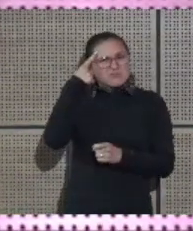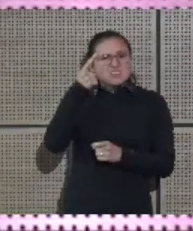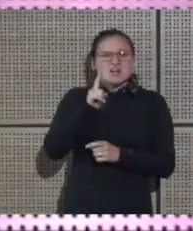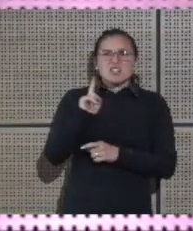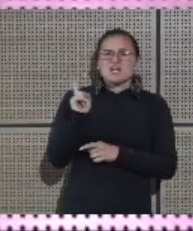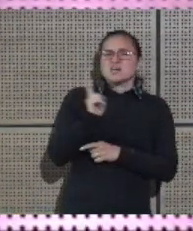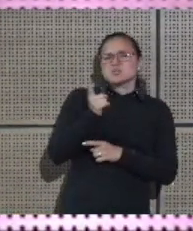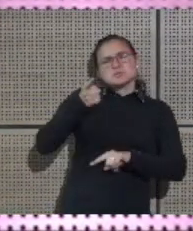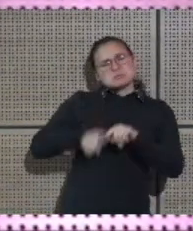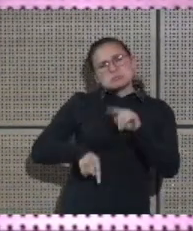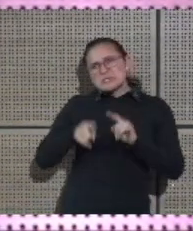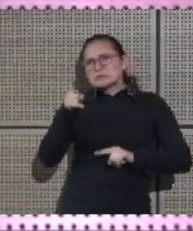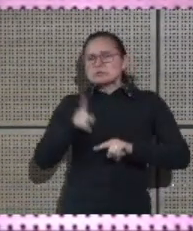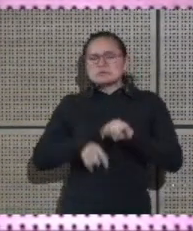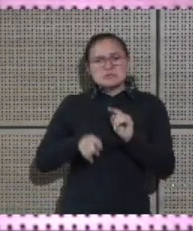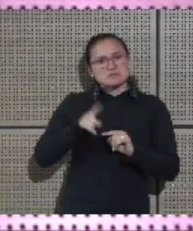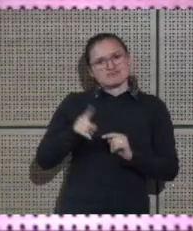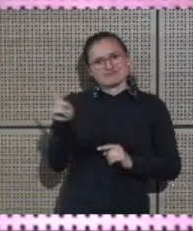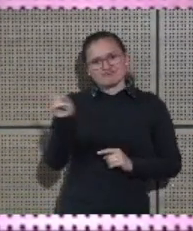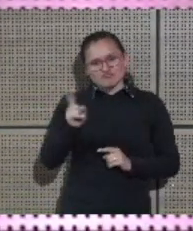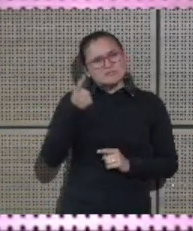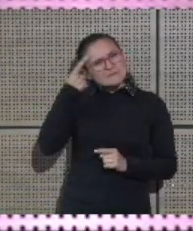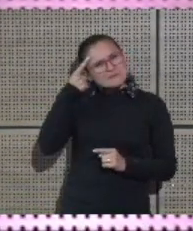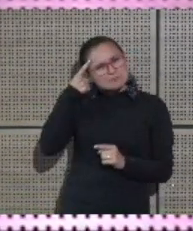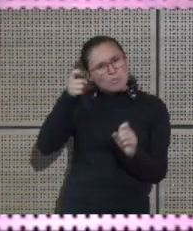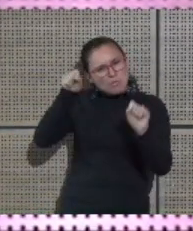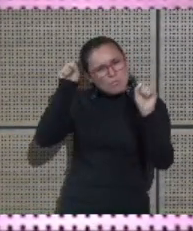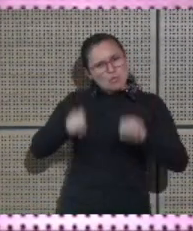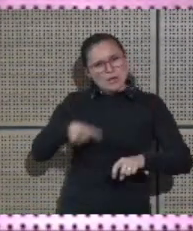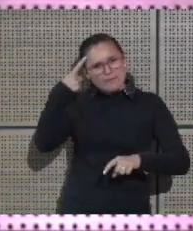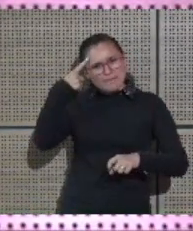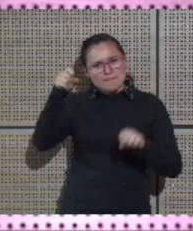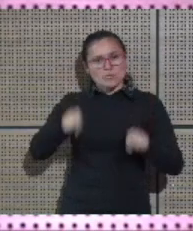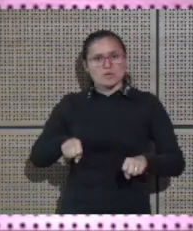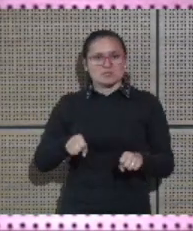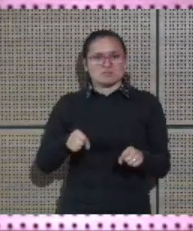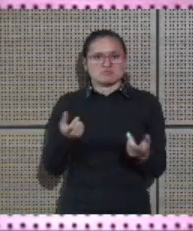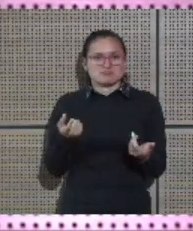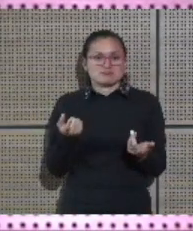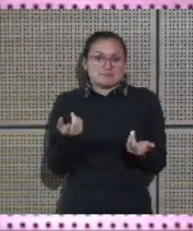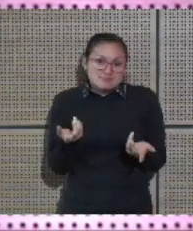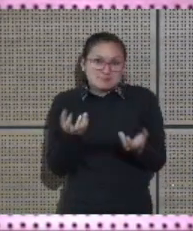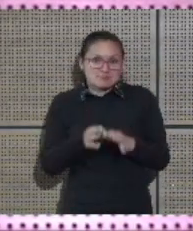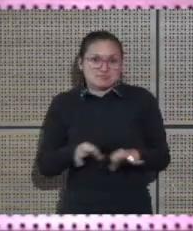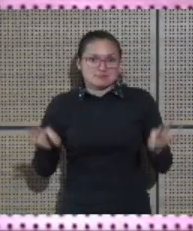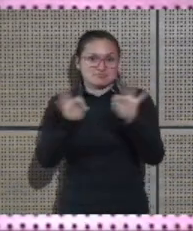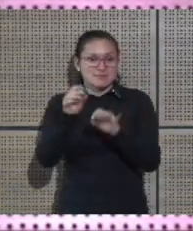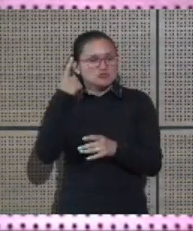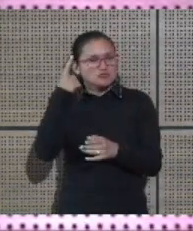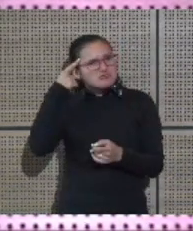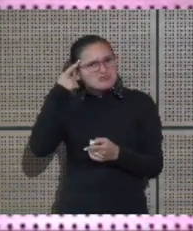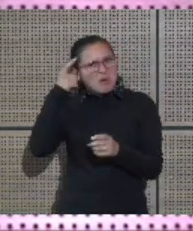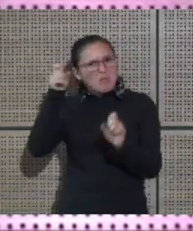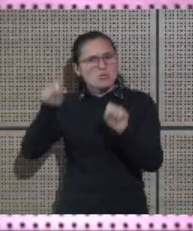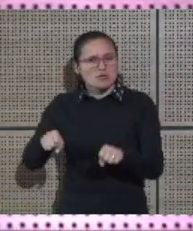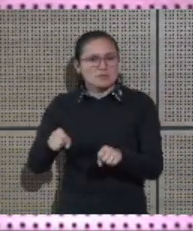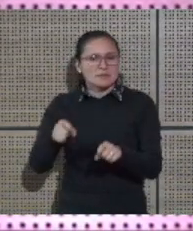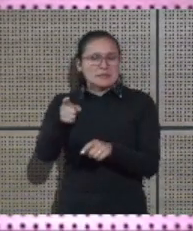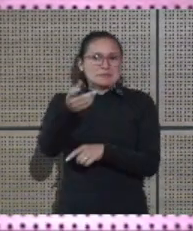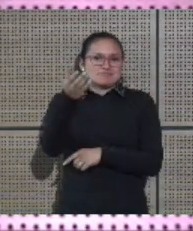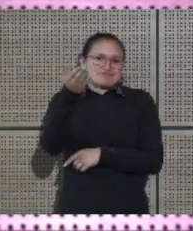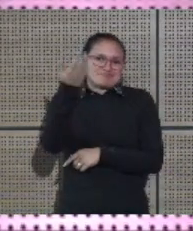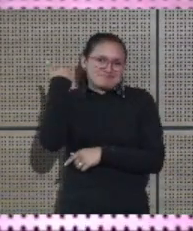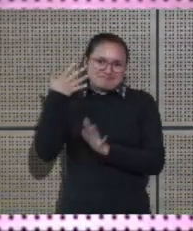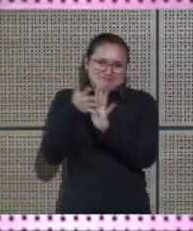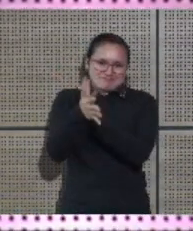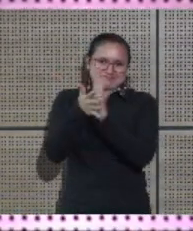manera nunca de llegarlo a hacer. Nunca habrá manera de llegarlo a hacer si no nos los proponemos. Y voy a hacer en este momento a contarles